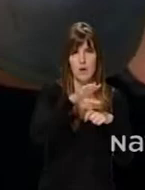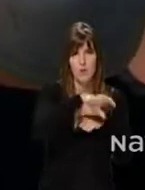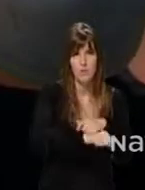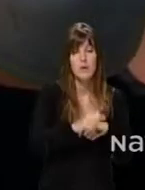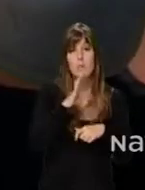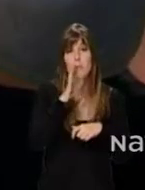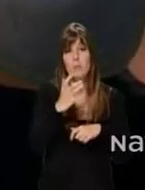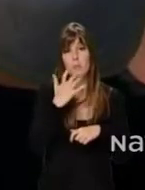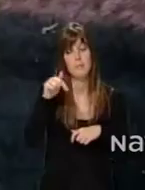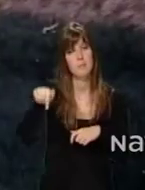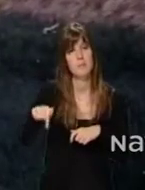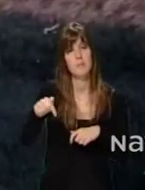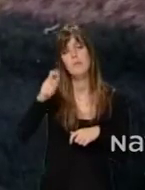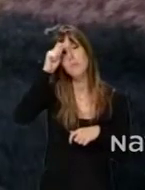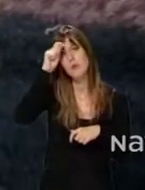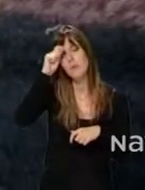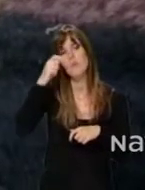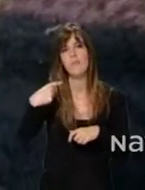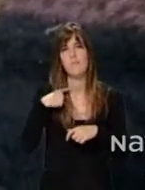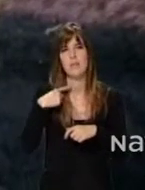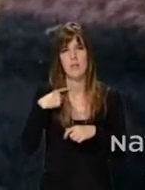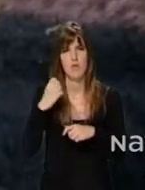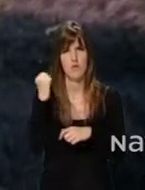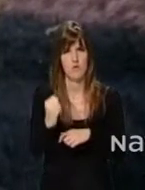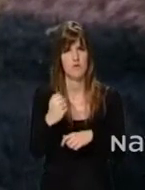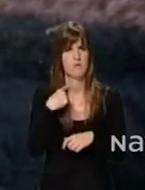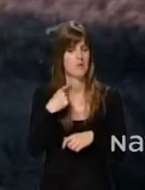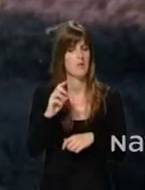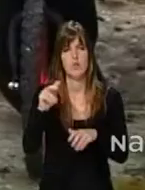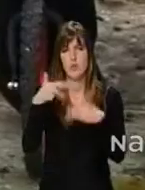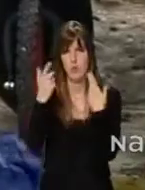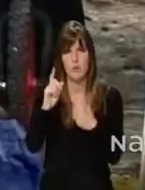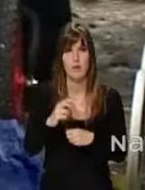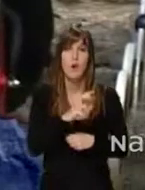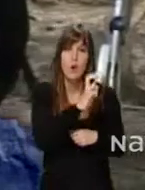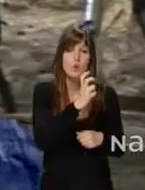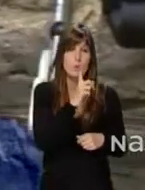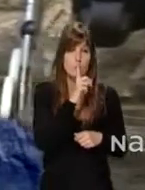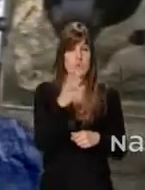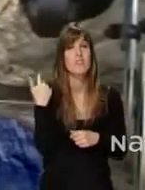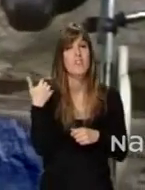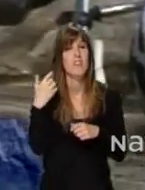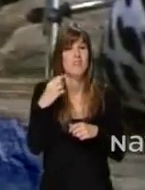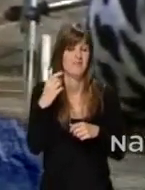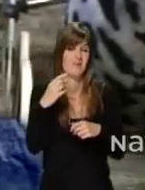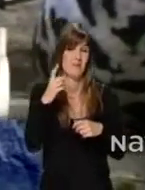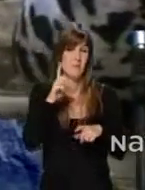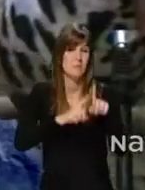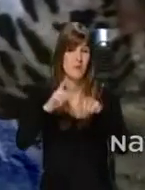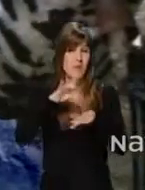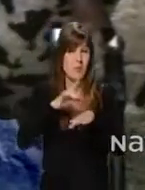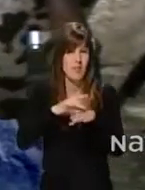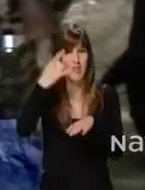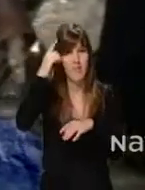el matadero, no nos dejan sacar. Por aquello de las vacas locas famosas. Sin embargo, en otros mataderos no dicen nada. En Santander, en